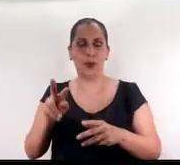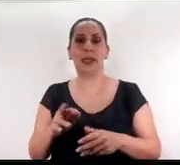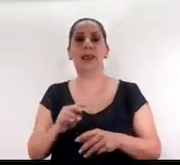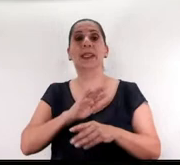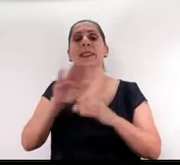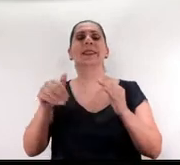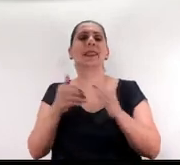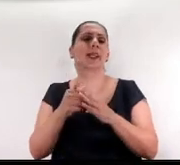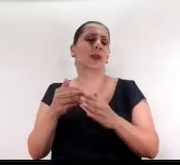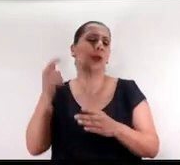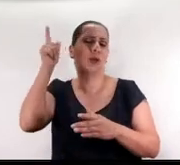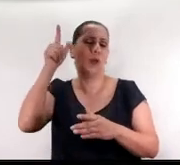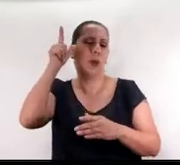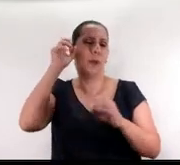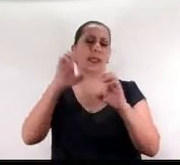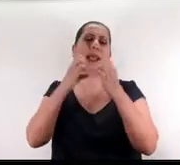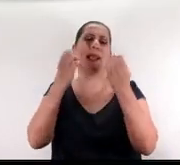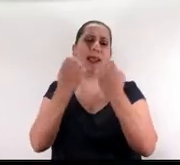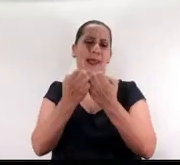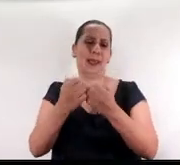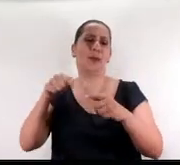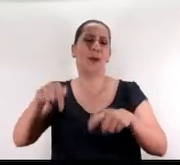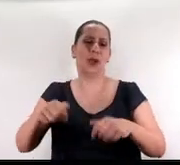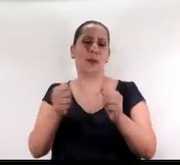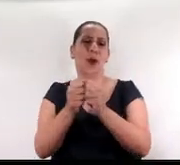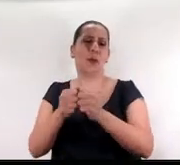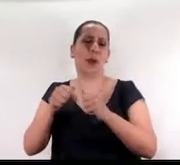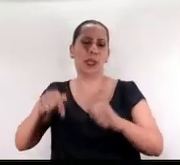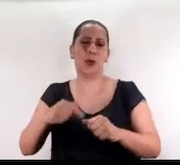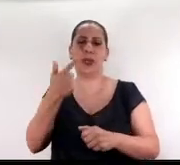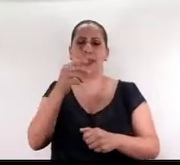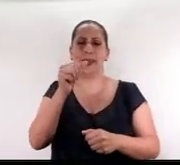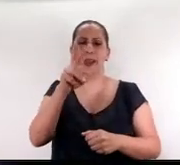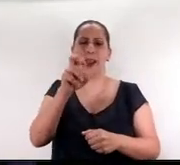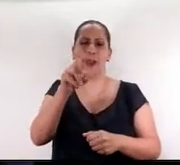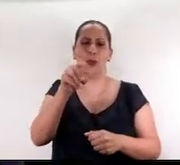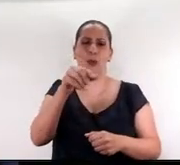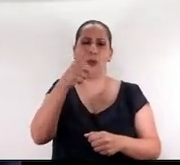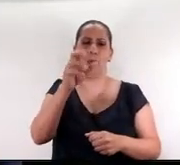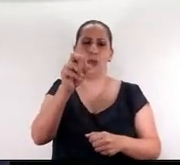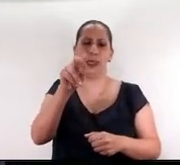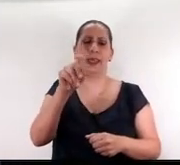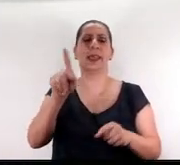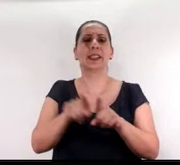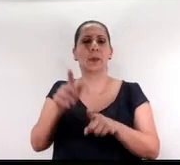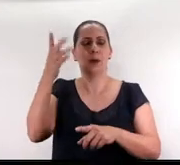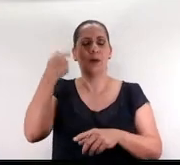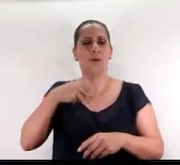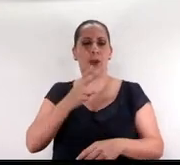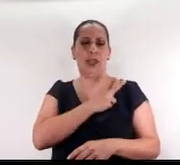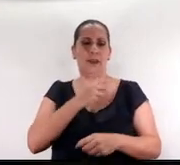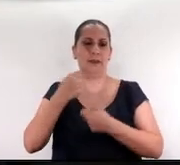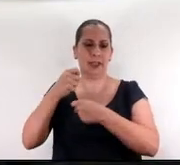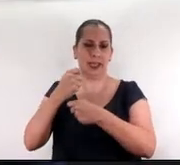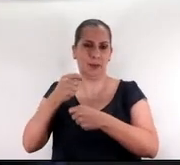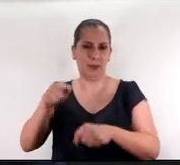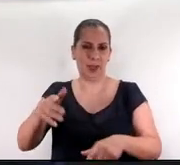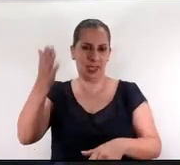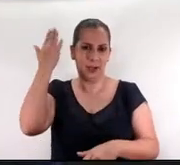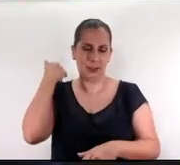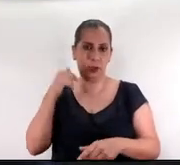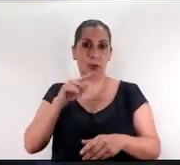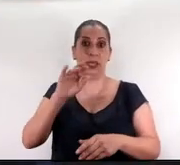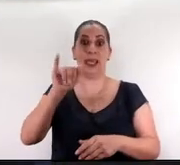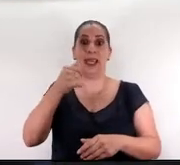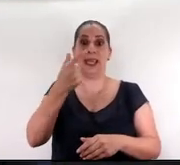supuesto a todo el equipo que me ha acompañado, y a don Gerardo Rudín, que también fue jefe de campaña en el pasado, y a don Gerardo Álvarez,